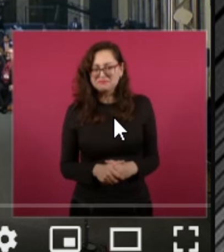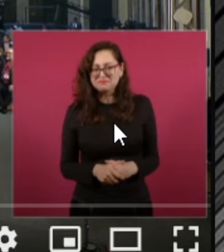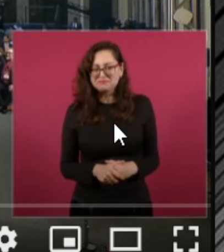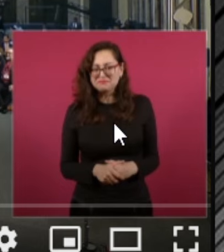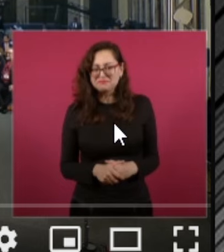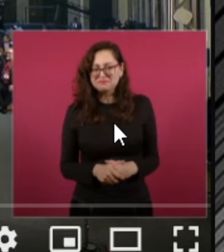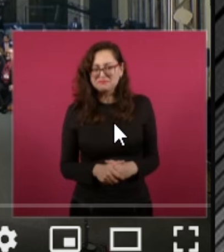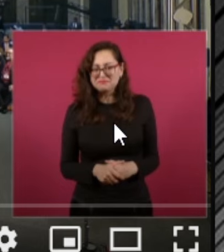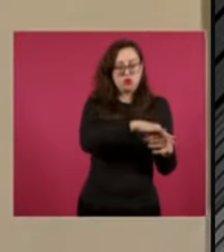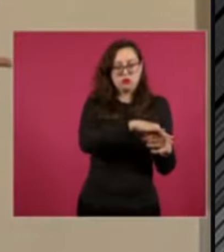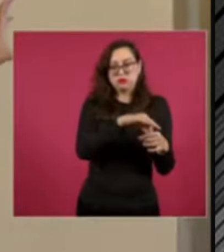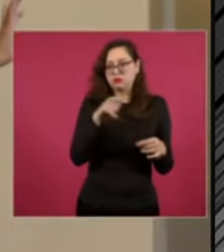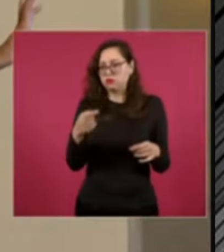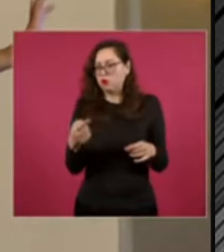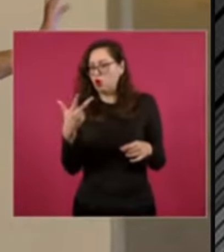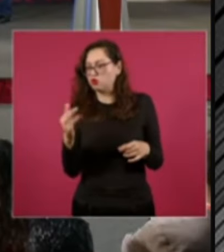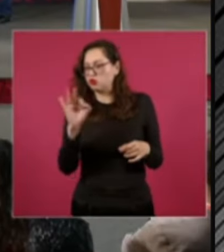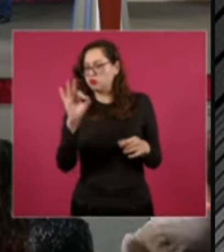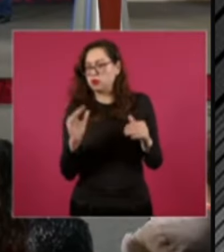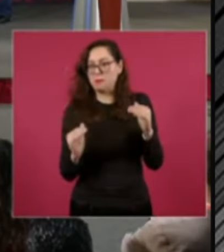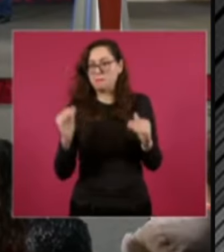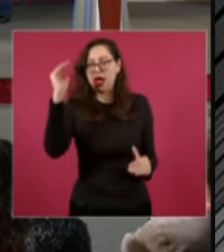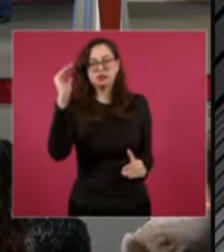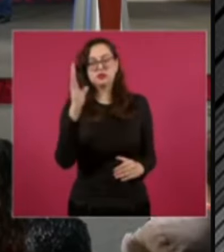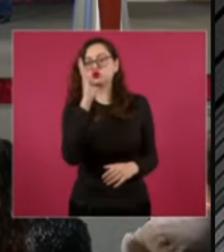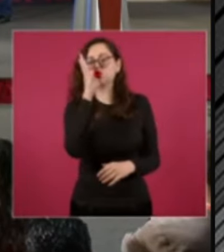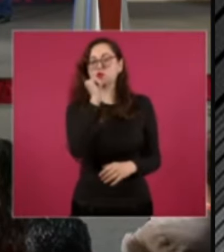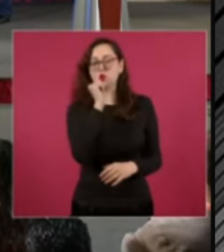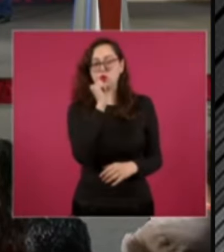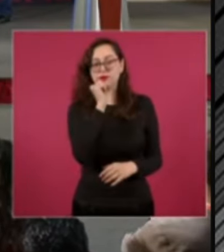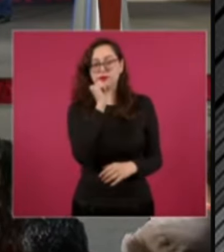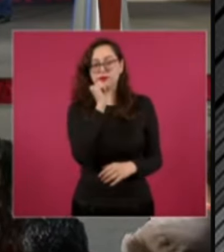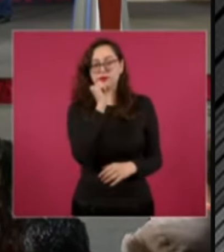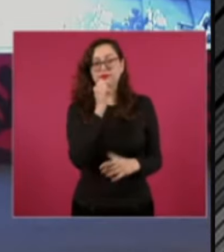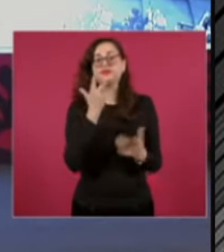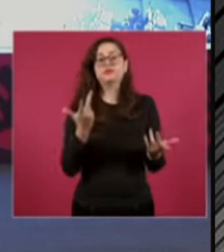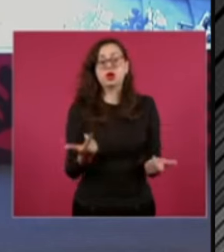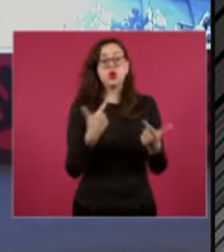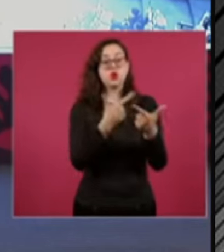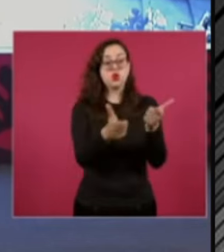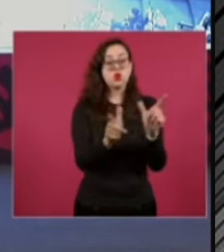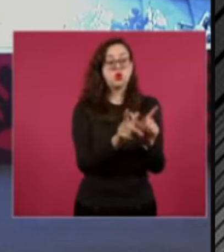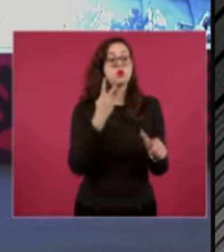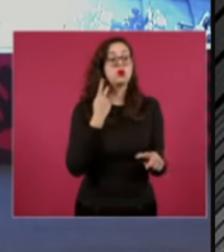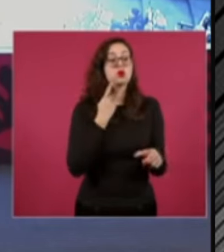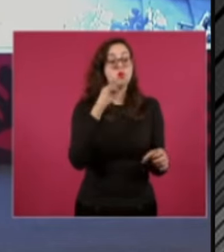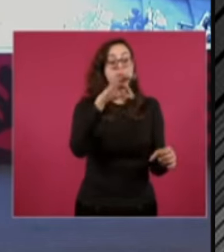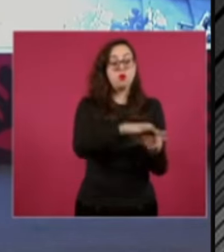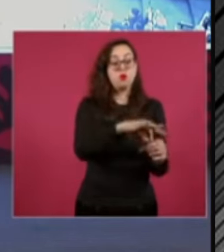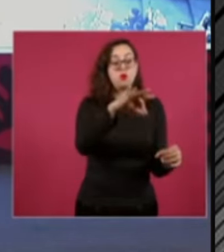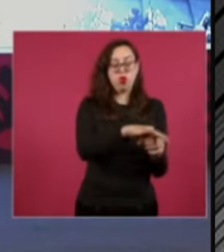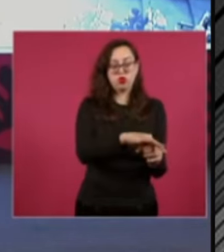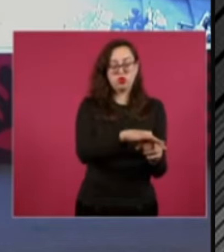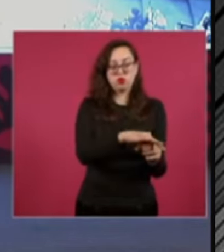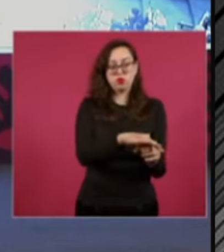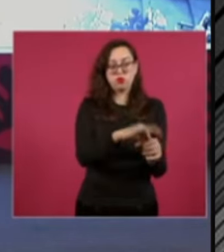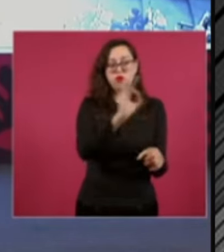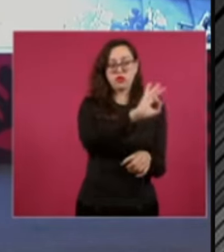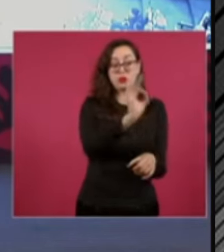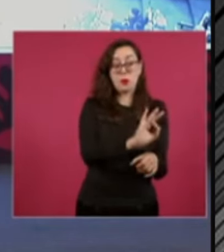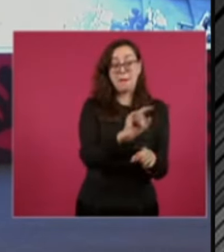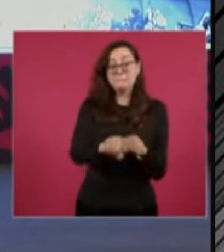Obrador no aguantó más. La votación total emitida por un partido político más 8 puntos es el límite máximo que